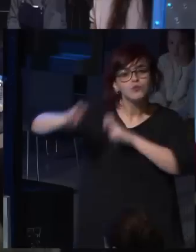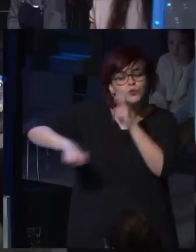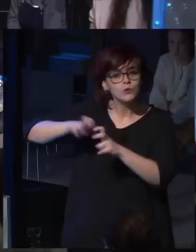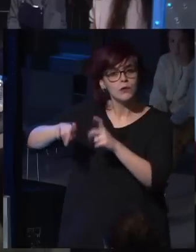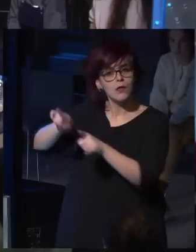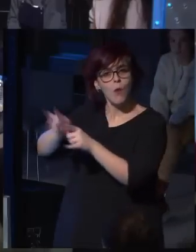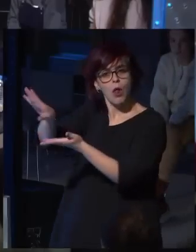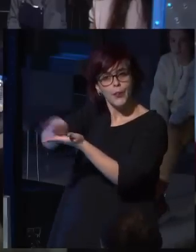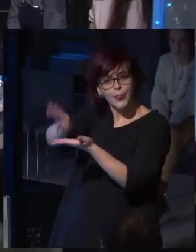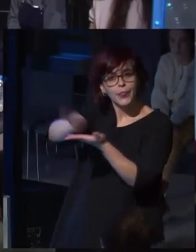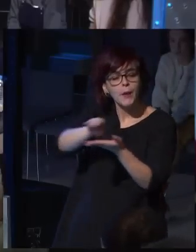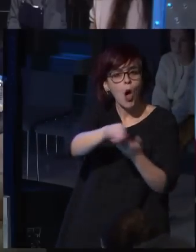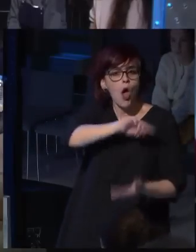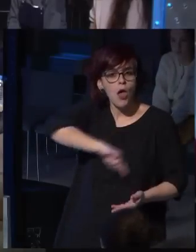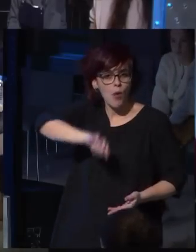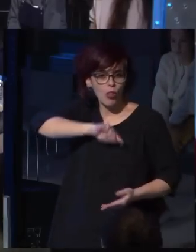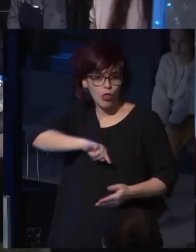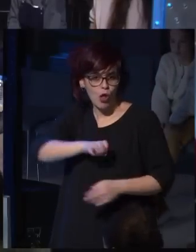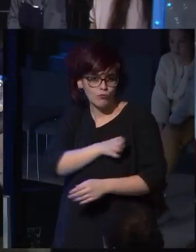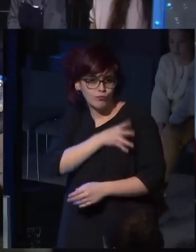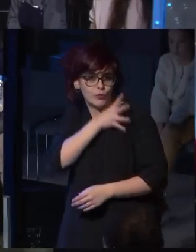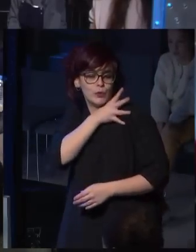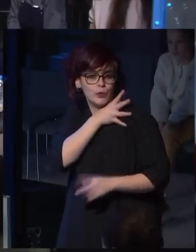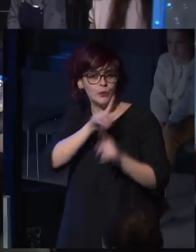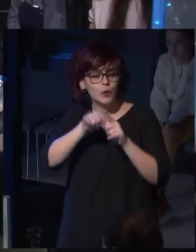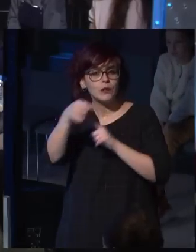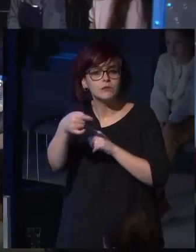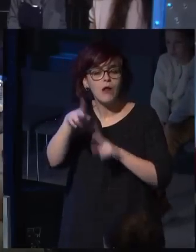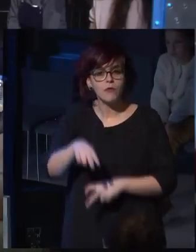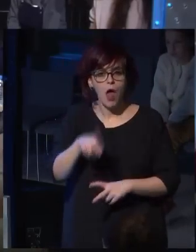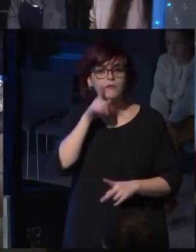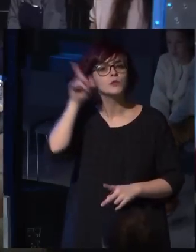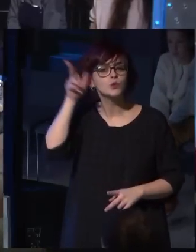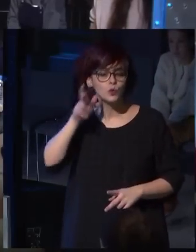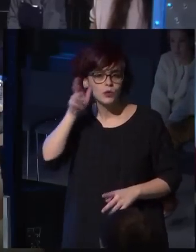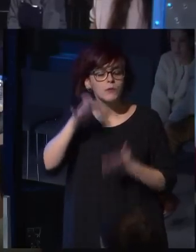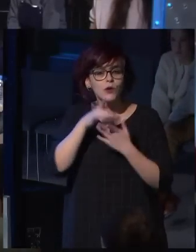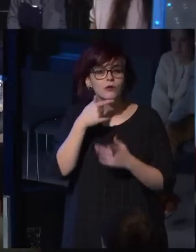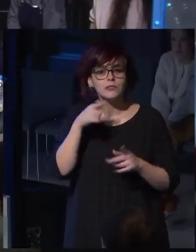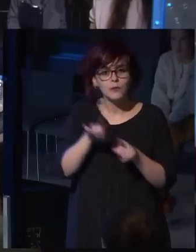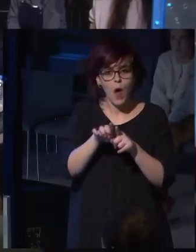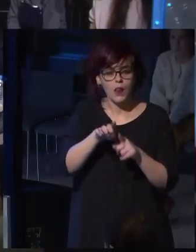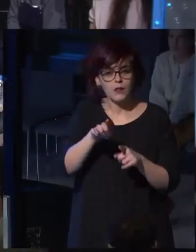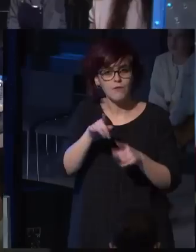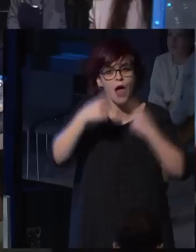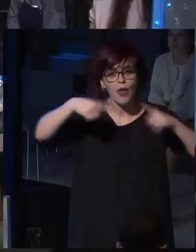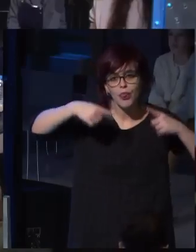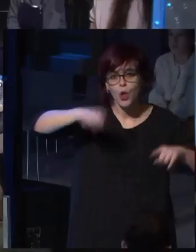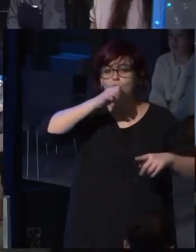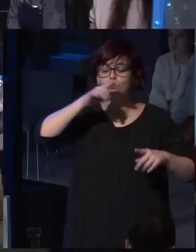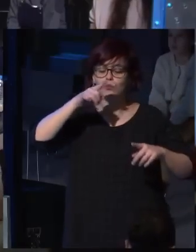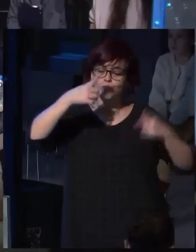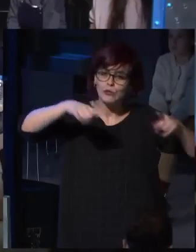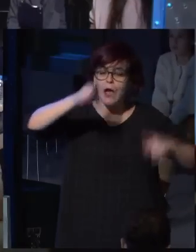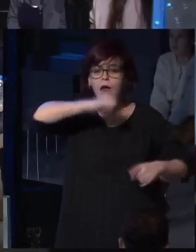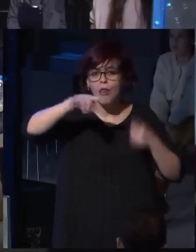es la emoción, que para mí al final estamos hablando de sonido, pero lo importante acaban siendo las canciones y la música,